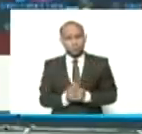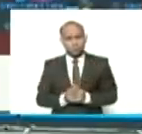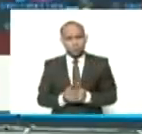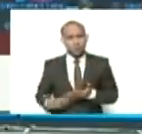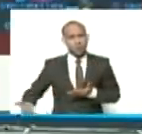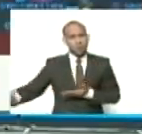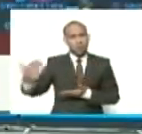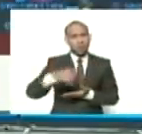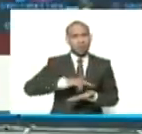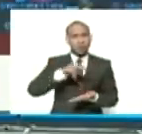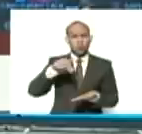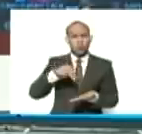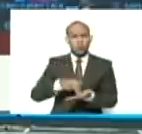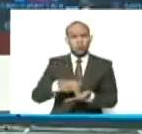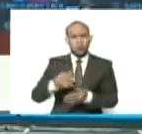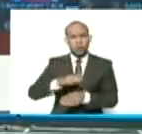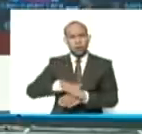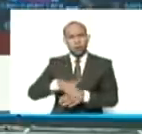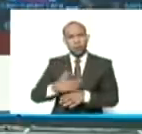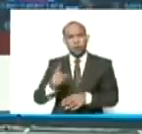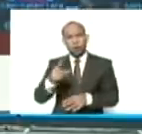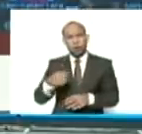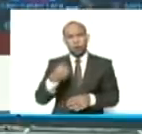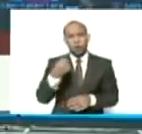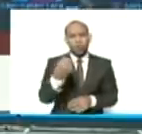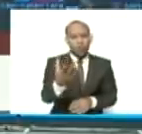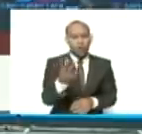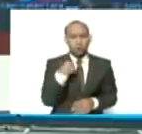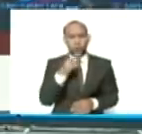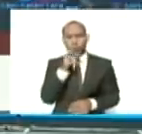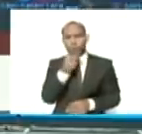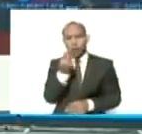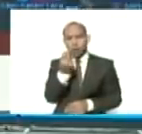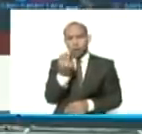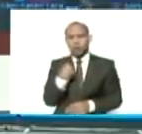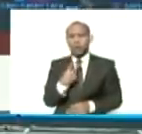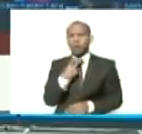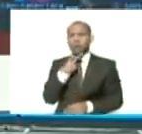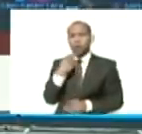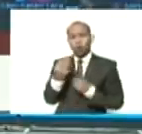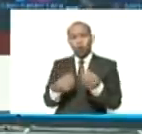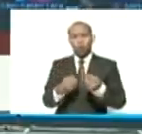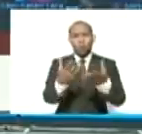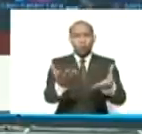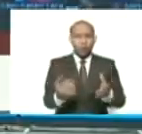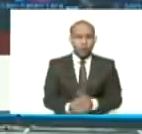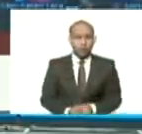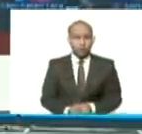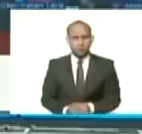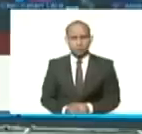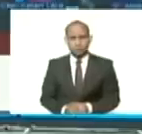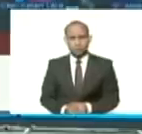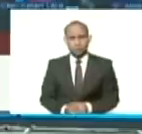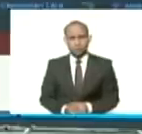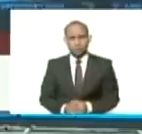ingreso nacional, porque tú no puedes pagar lo que no tienes. Aunque hacemos de tripas corazón,